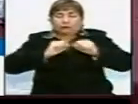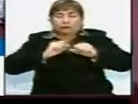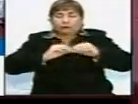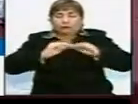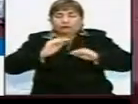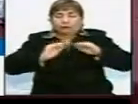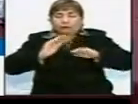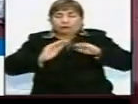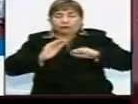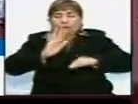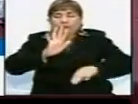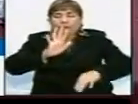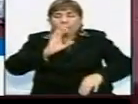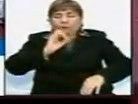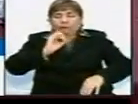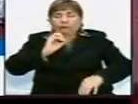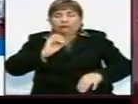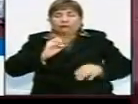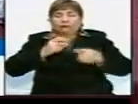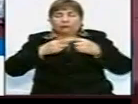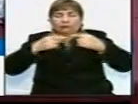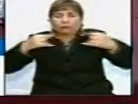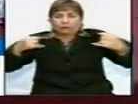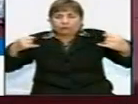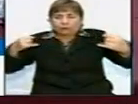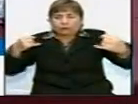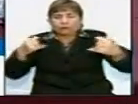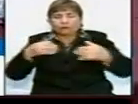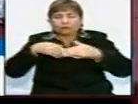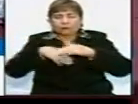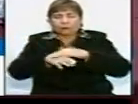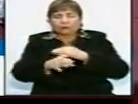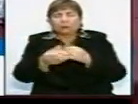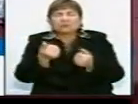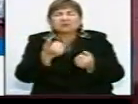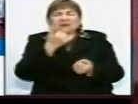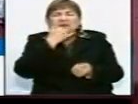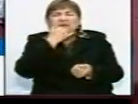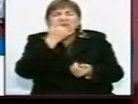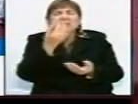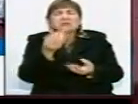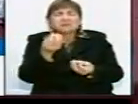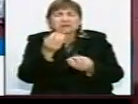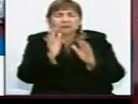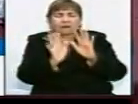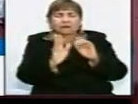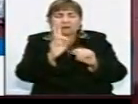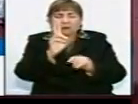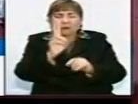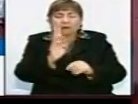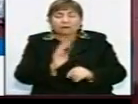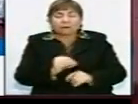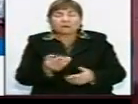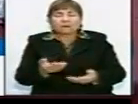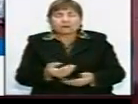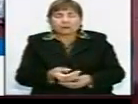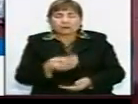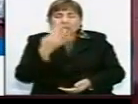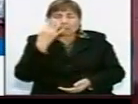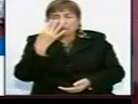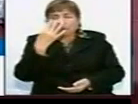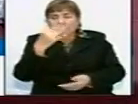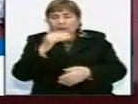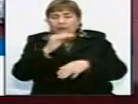aproximadamente 500 kilómetros de cable cual es la virtud de ello de que esos 12 4 sensores van a estar